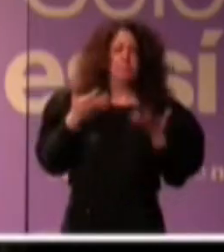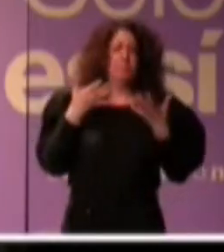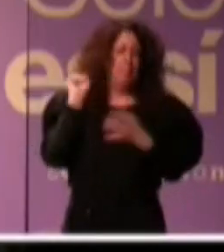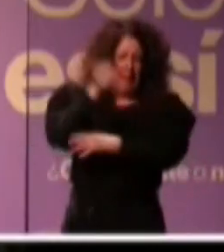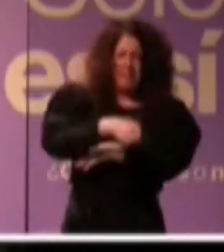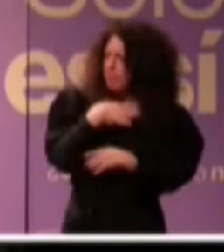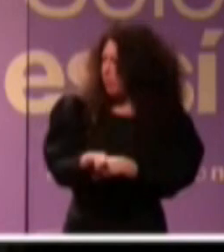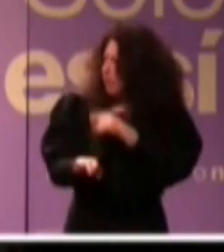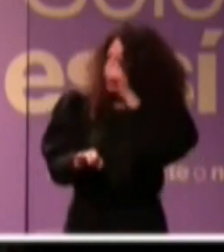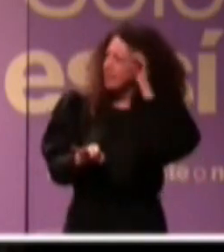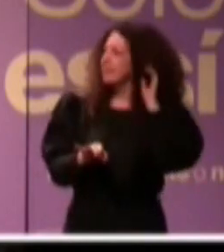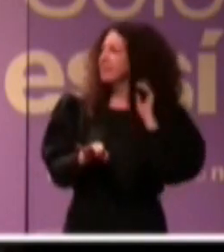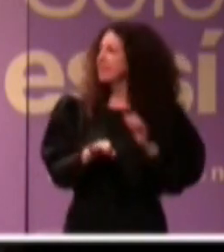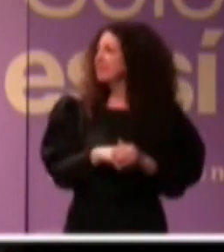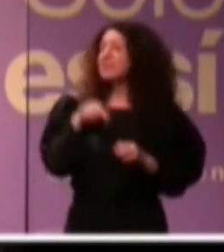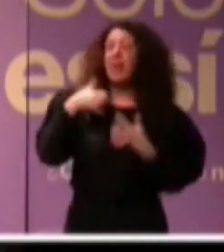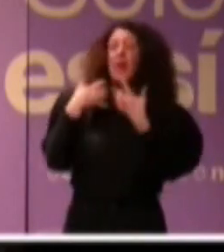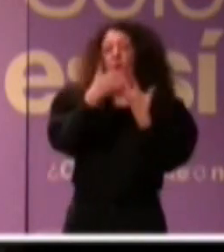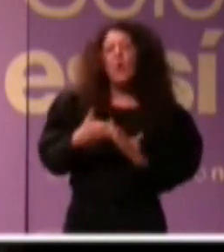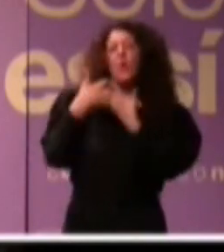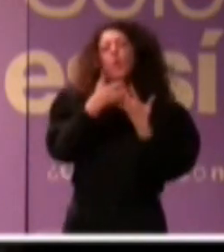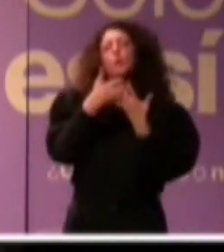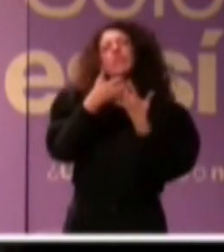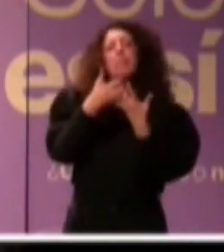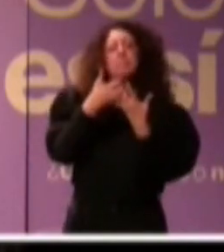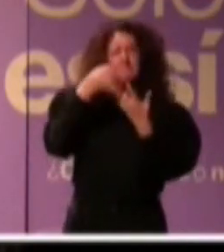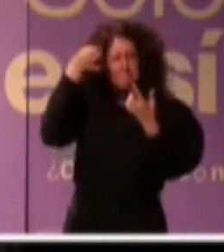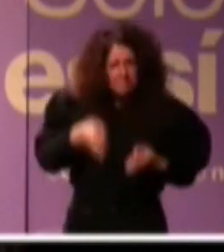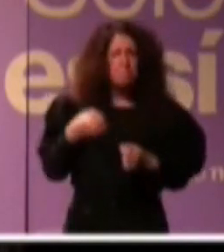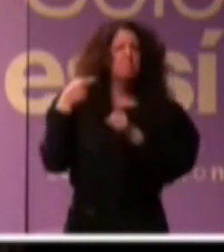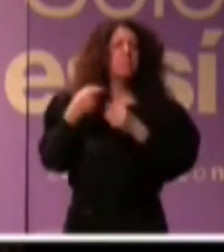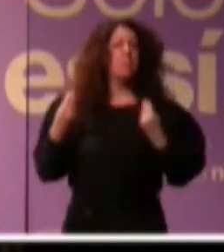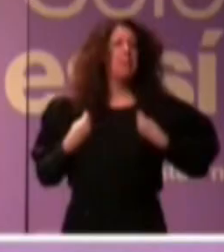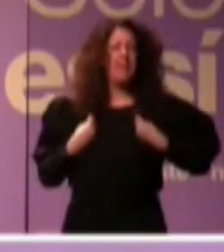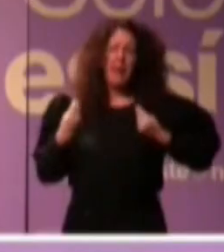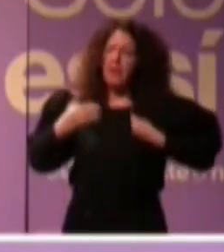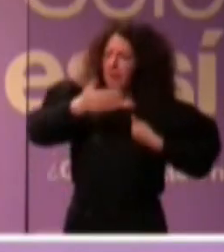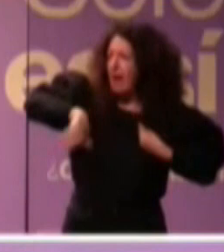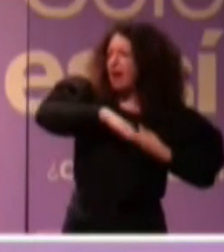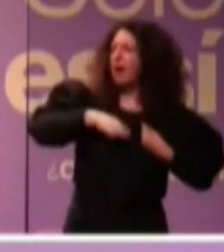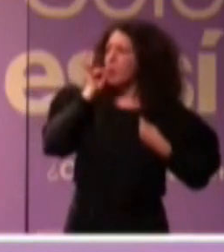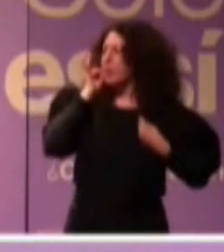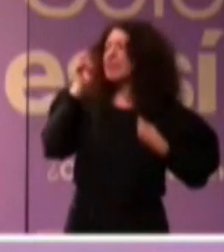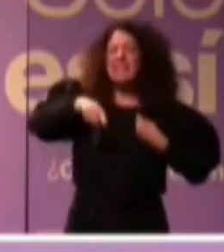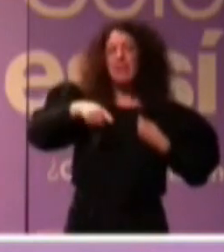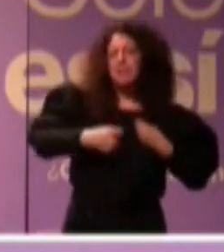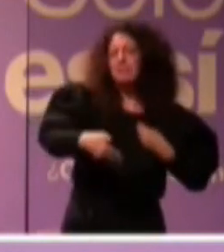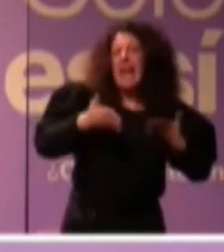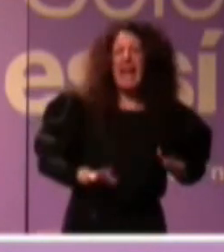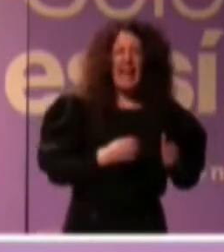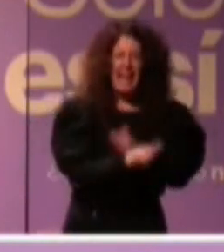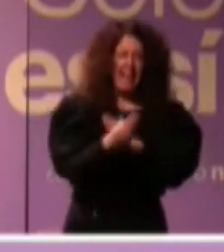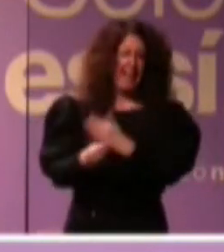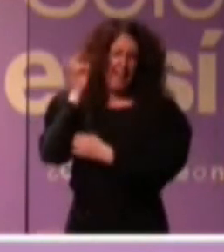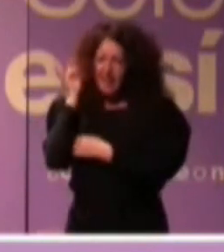porque esta lucha es por la vida por la nuestra y también por la de nuestras hijas y